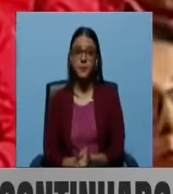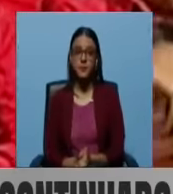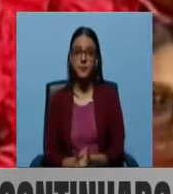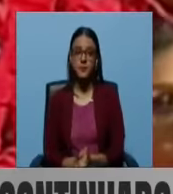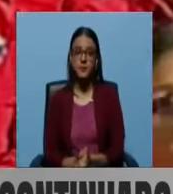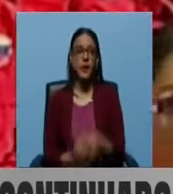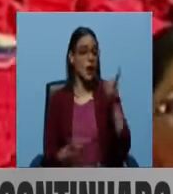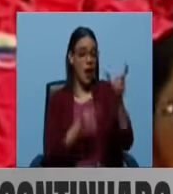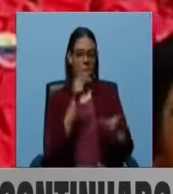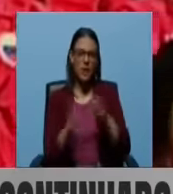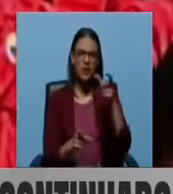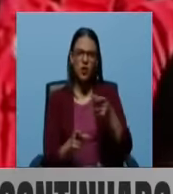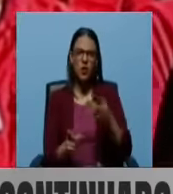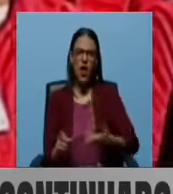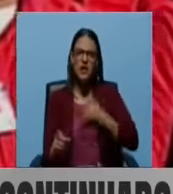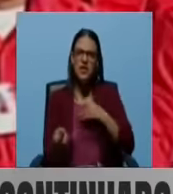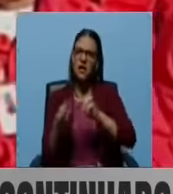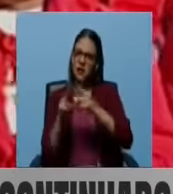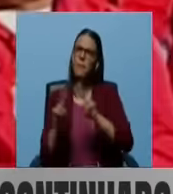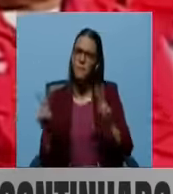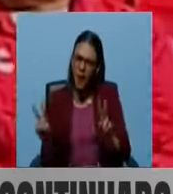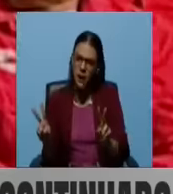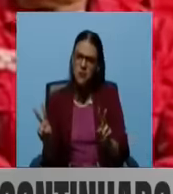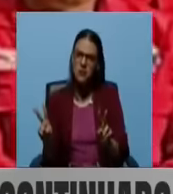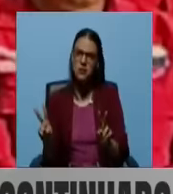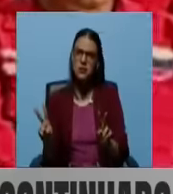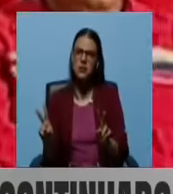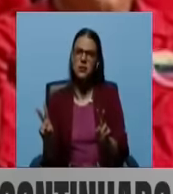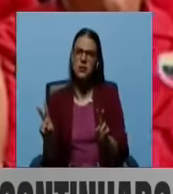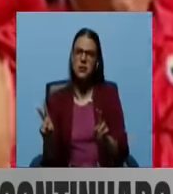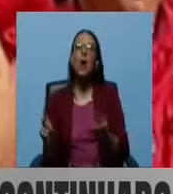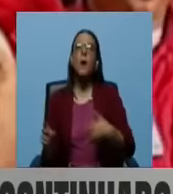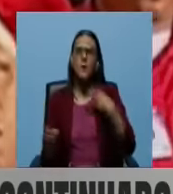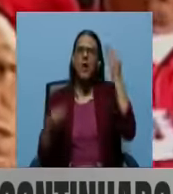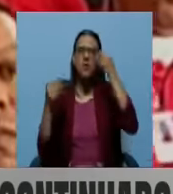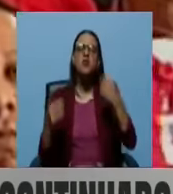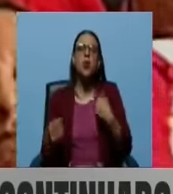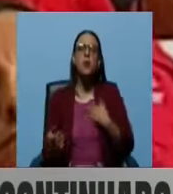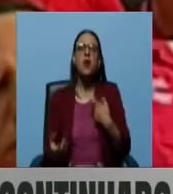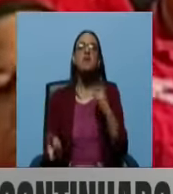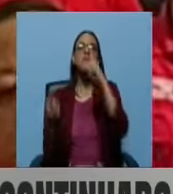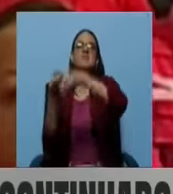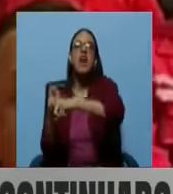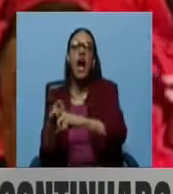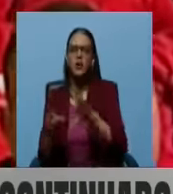La gente, si se siente en paz, es capaz hasta de casarse.